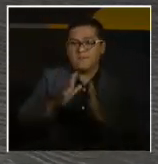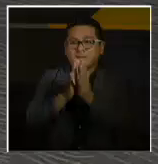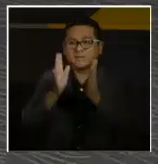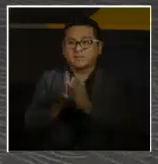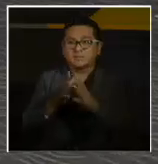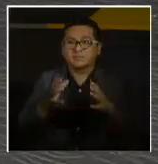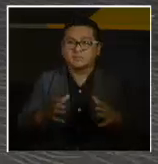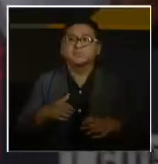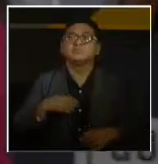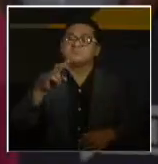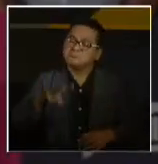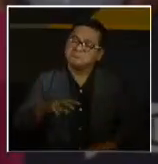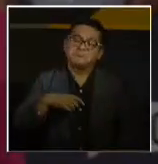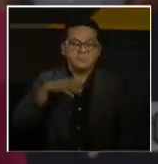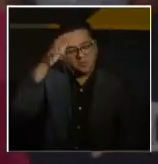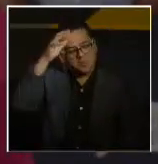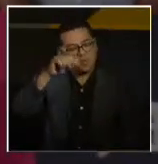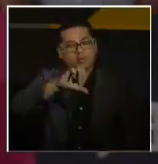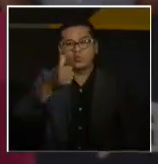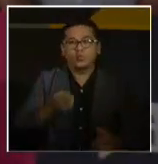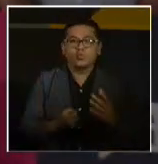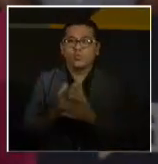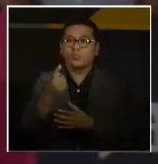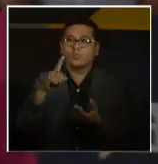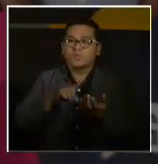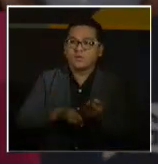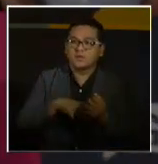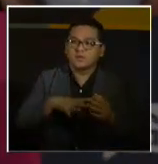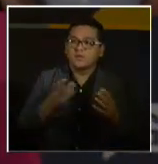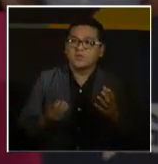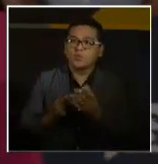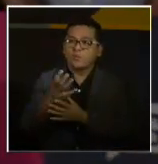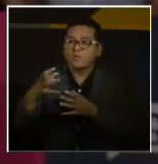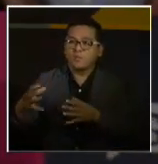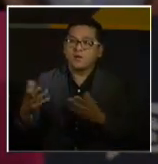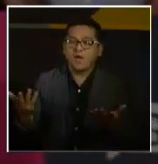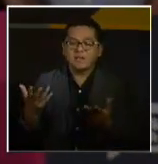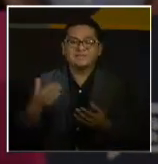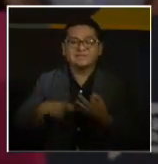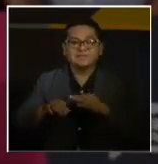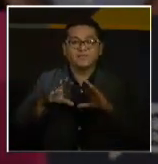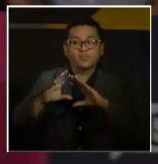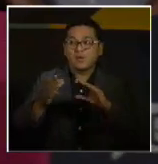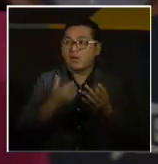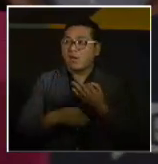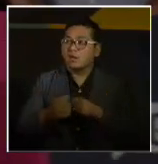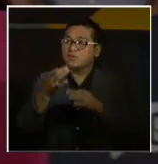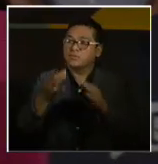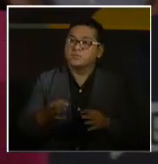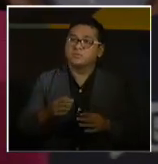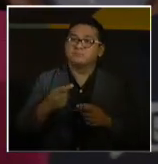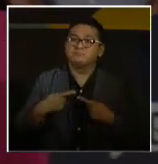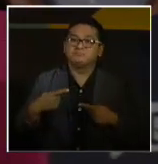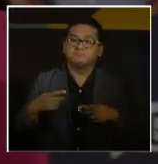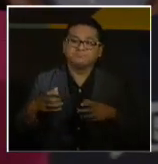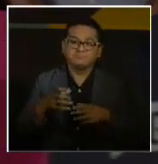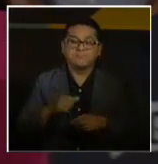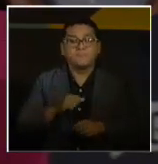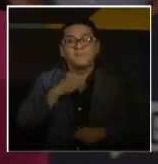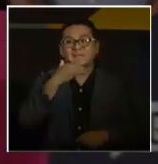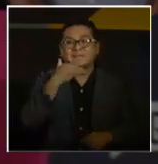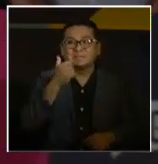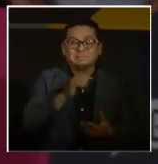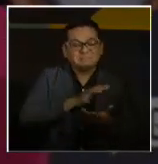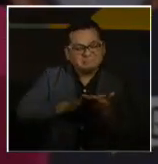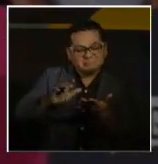Participación Ciudadana estarían conformados dentro de esta Fiscalía que vamos a formar precisamente con ciudadanos. La corrupción